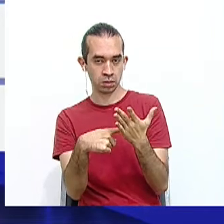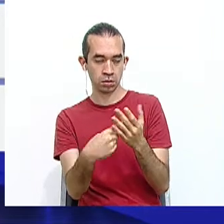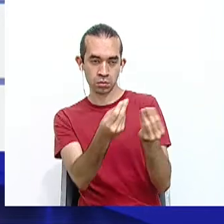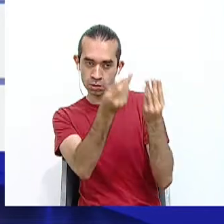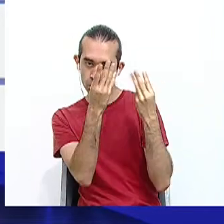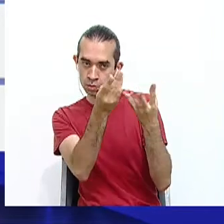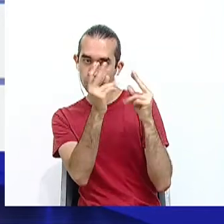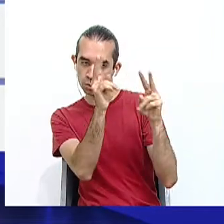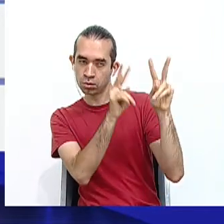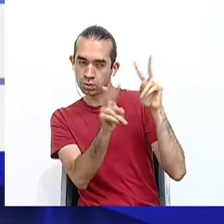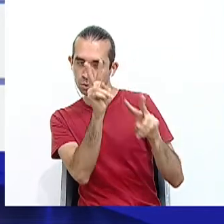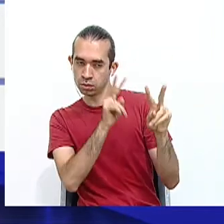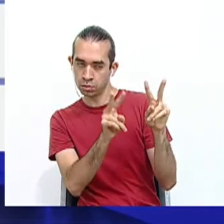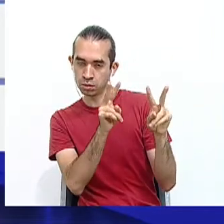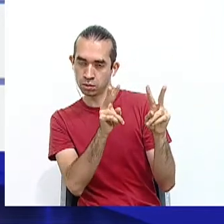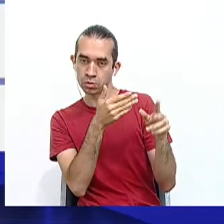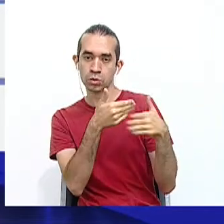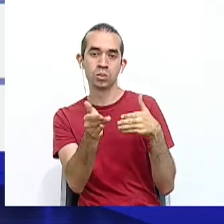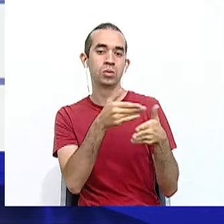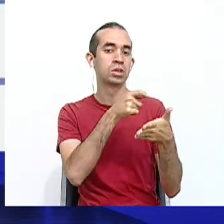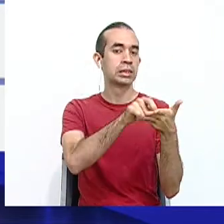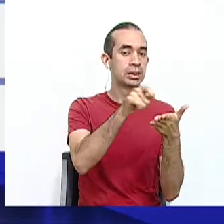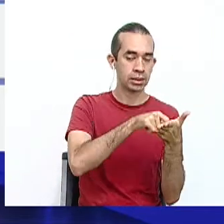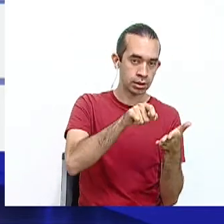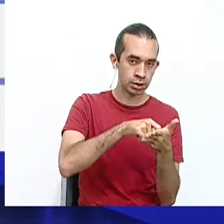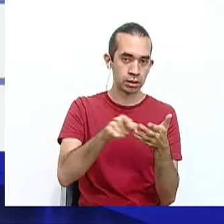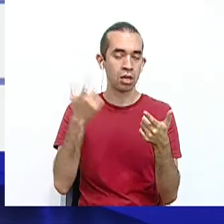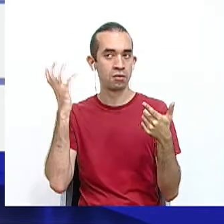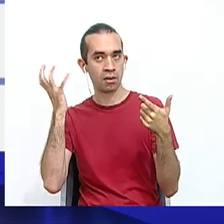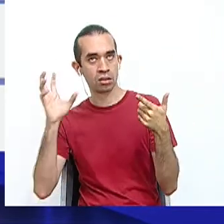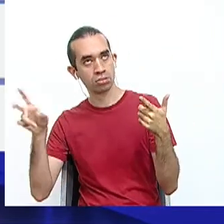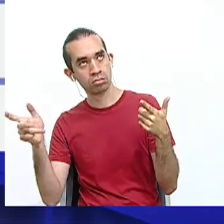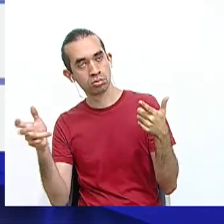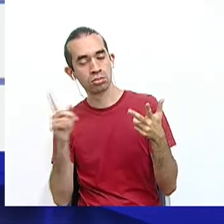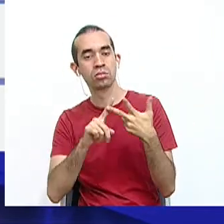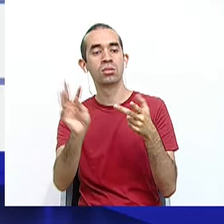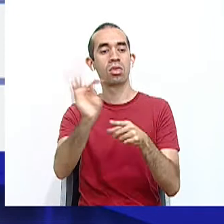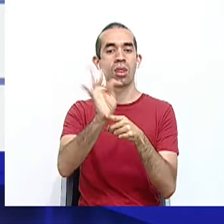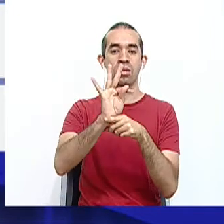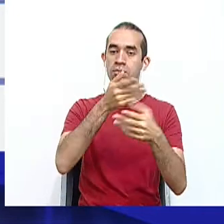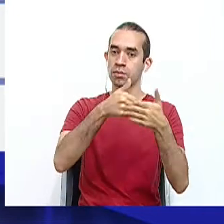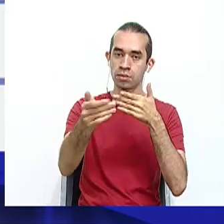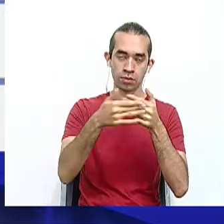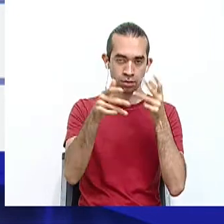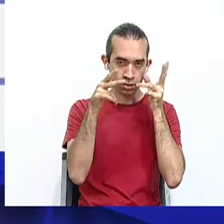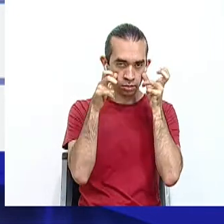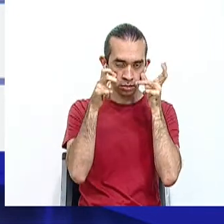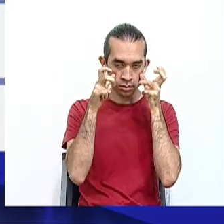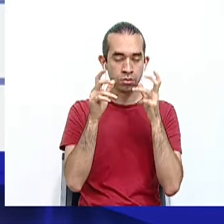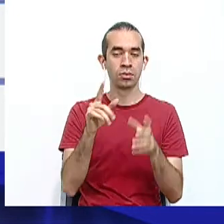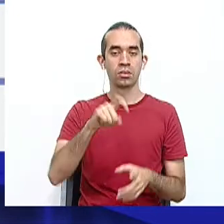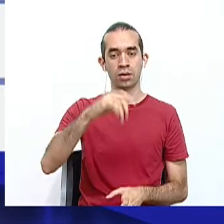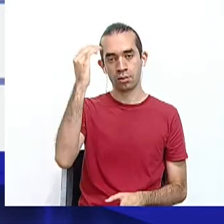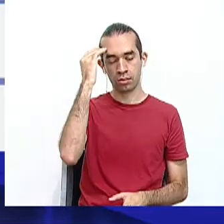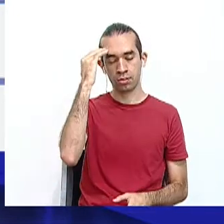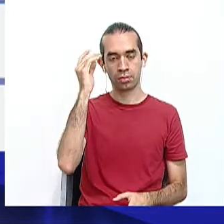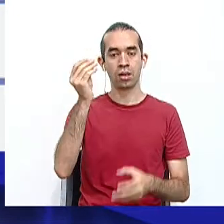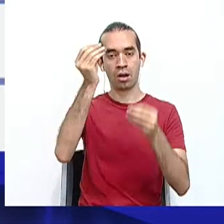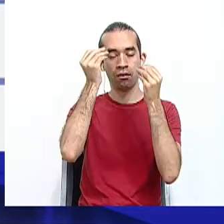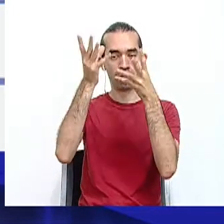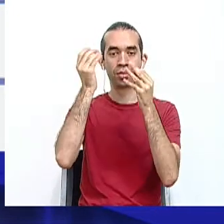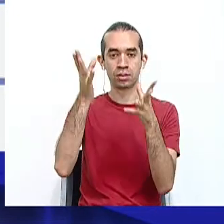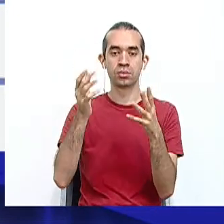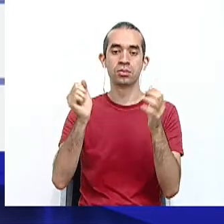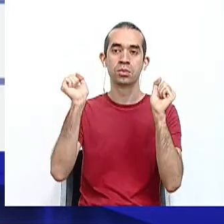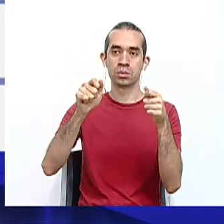recibimos información, sea de forma escrita, a través de la radio o a través de la televisión, y darnos cuenta cuando estas informaciones pueden